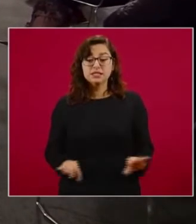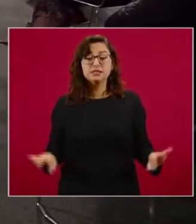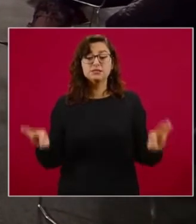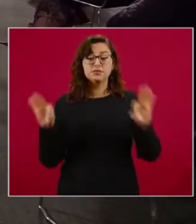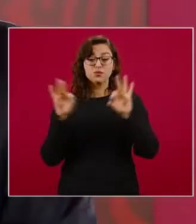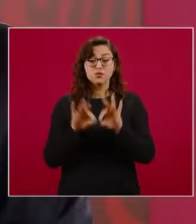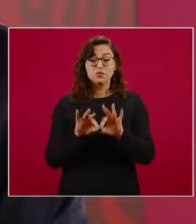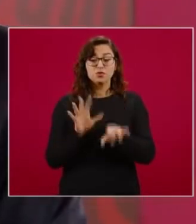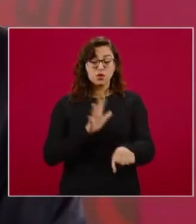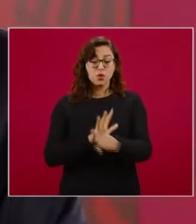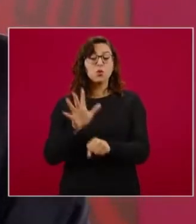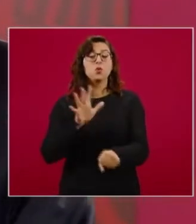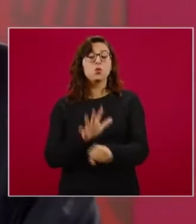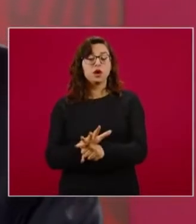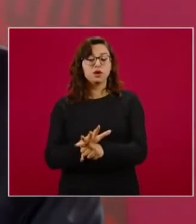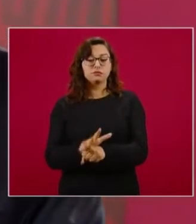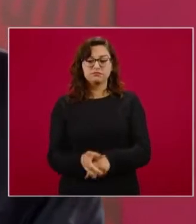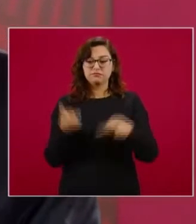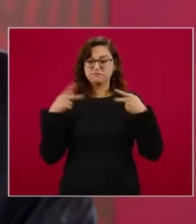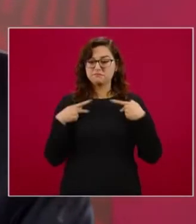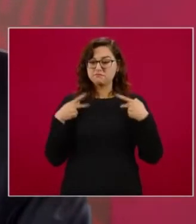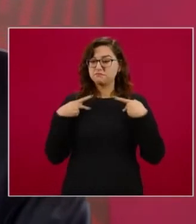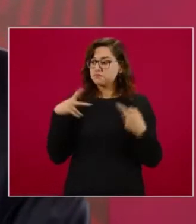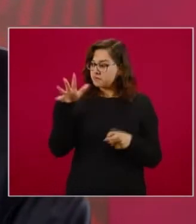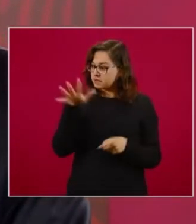es pensar en los demás.